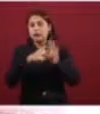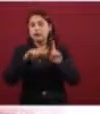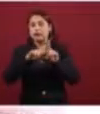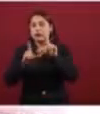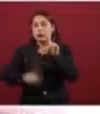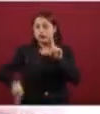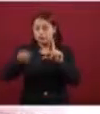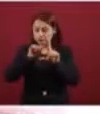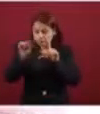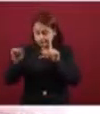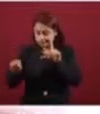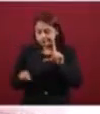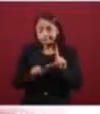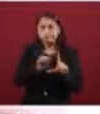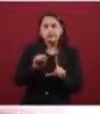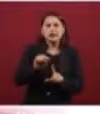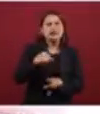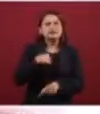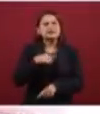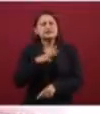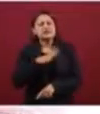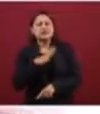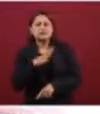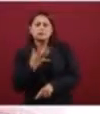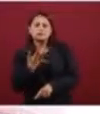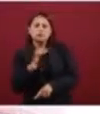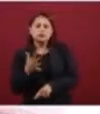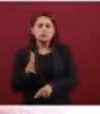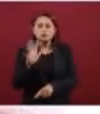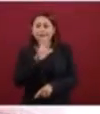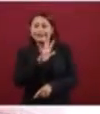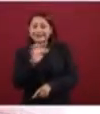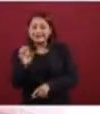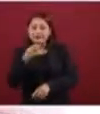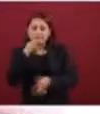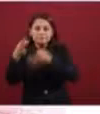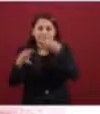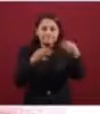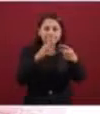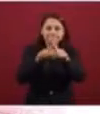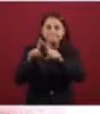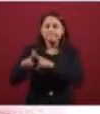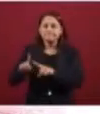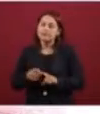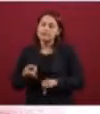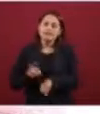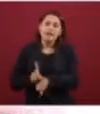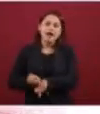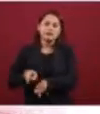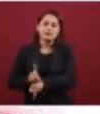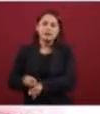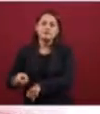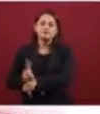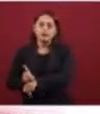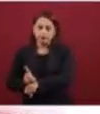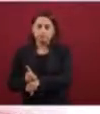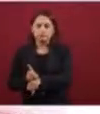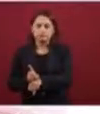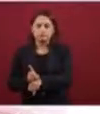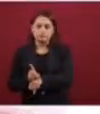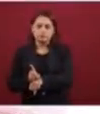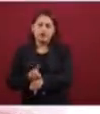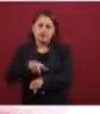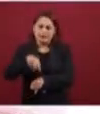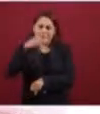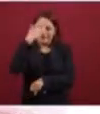tenemos aproximadamente 500 notas al día. De esas notas, pues recuperamos los géneros